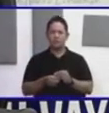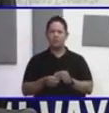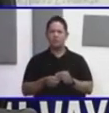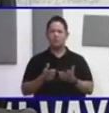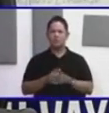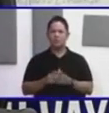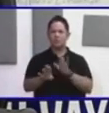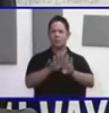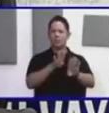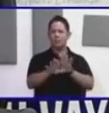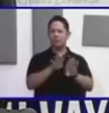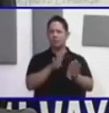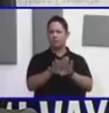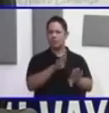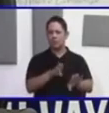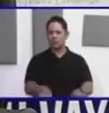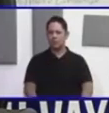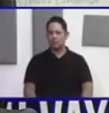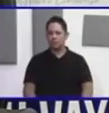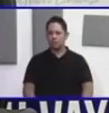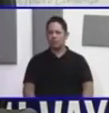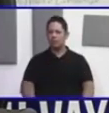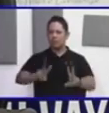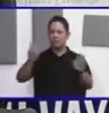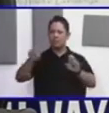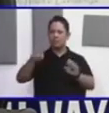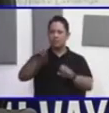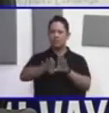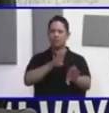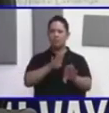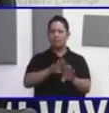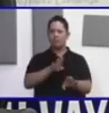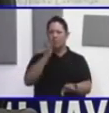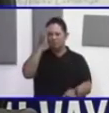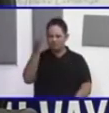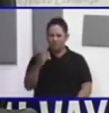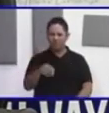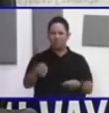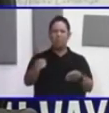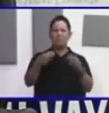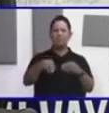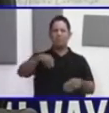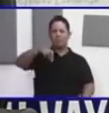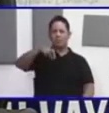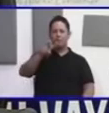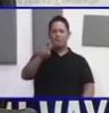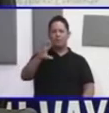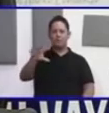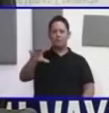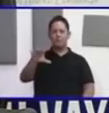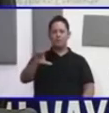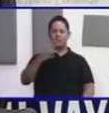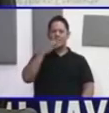puertas, se cuestiona por qué las puertas son en PVC. Si usted mal no recuerda, gobernador,